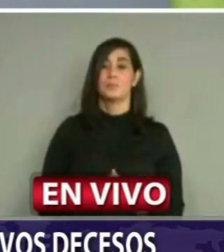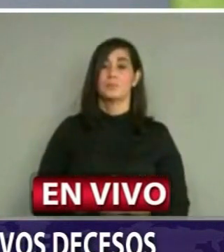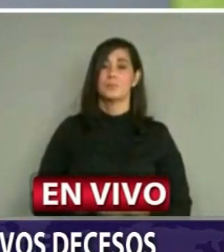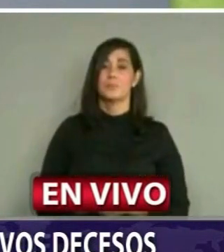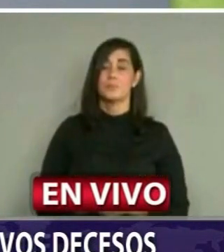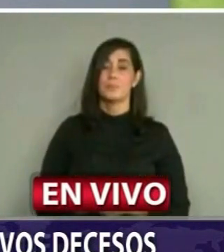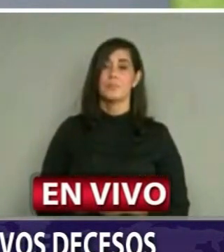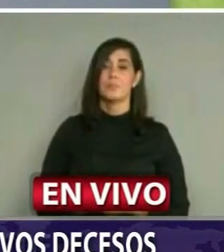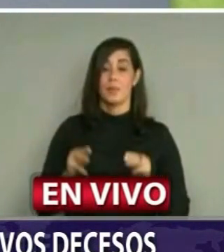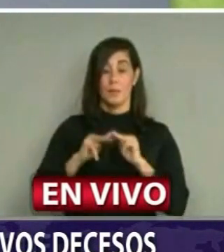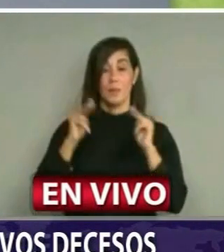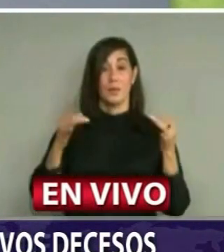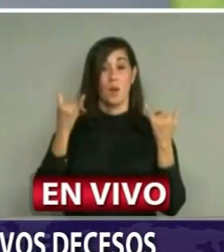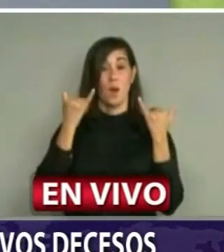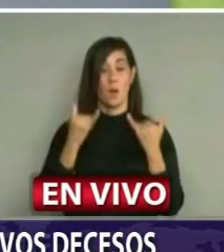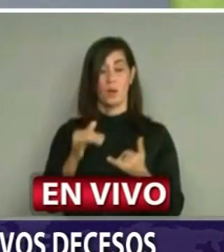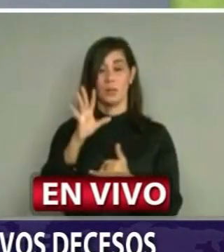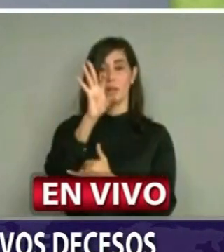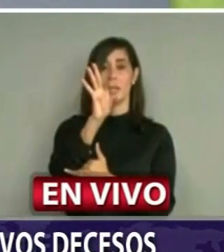tiene